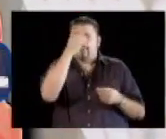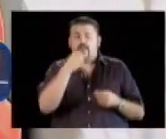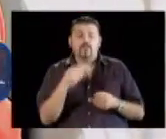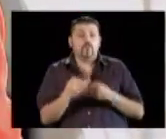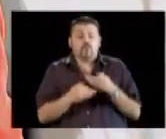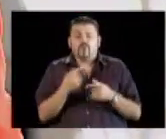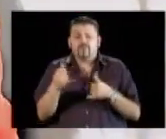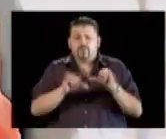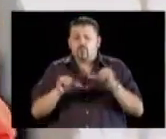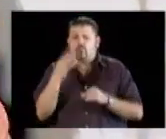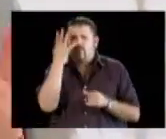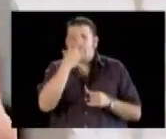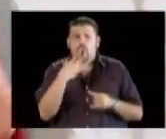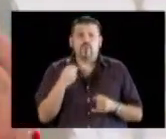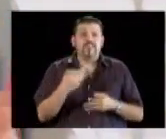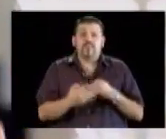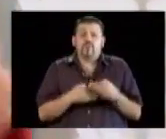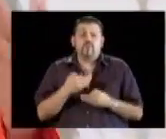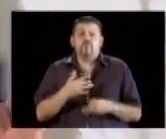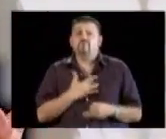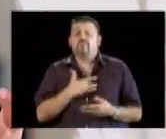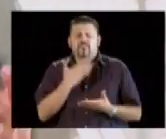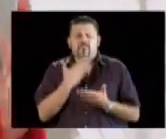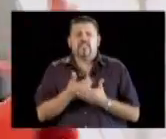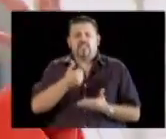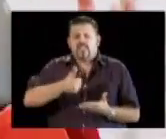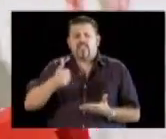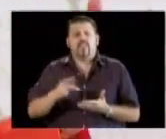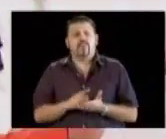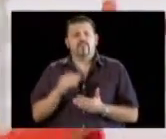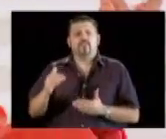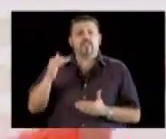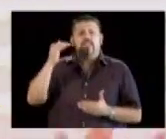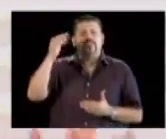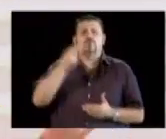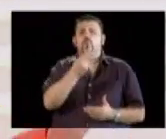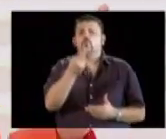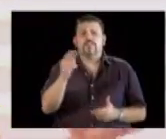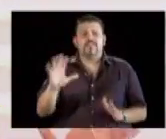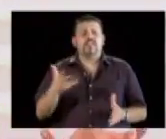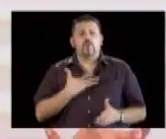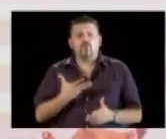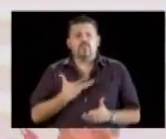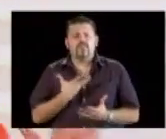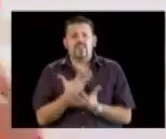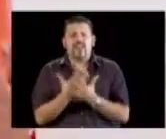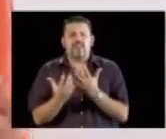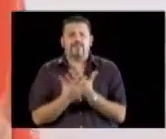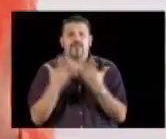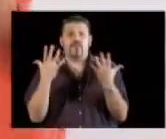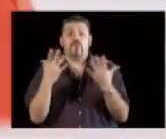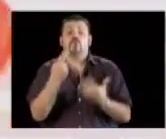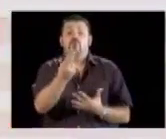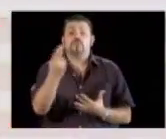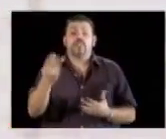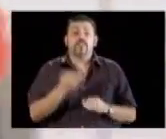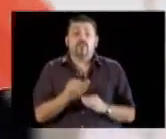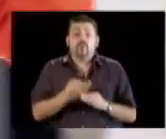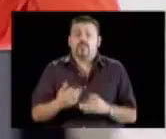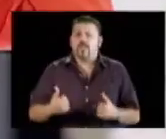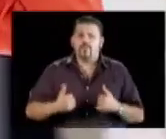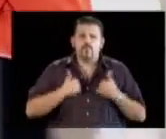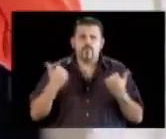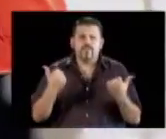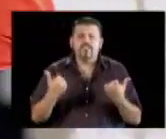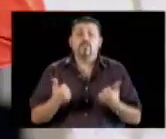que los productos nutricionales, cada día va a empezar a crecer más. Ya la tienen en la mano, aprovechenla. La actitud, ya les he